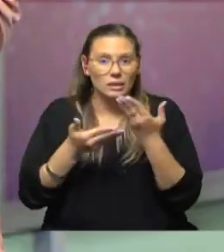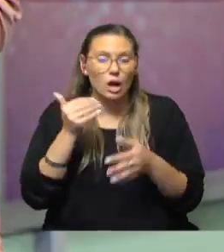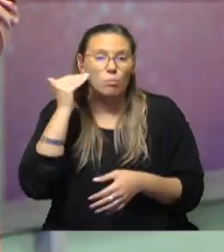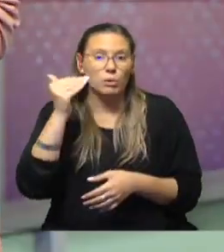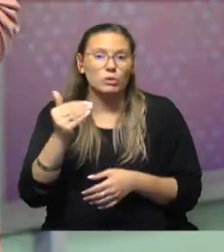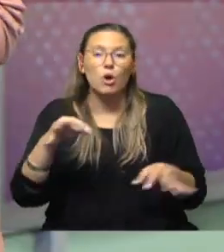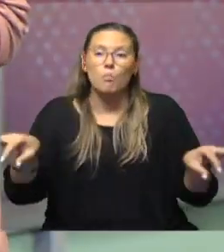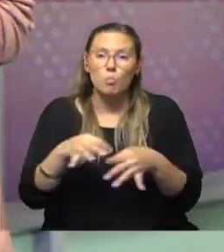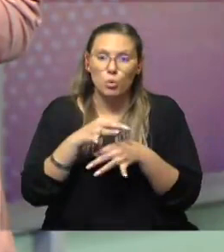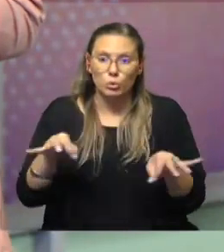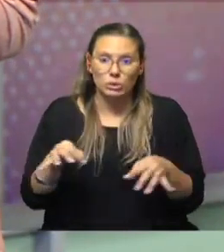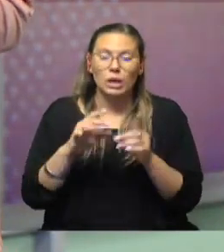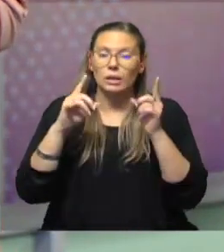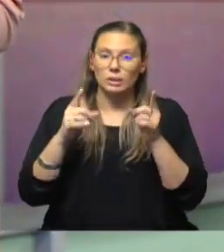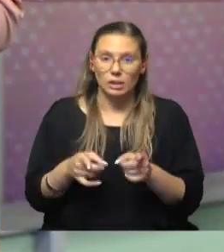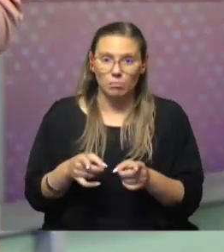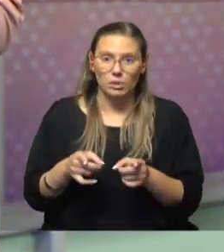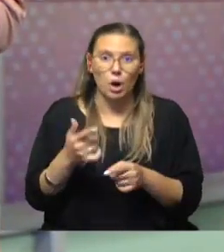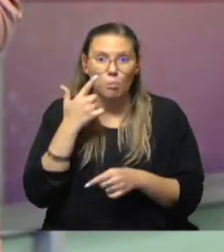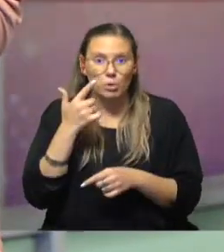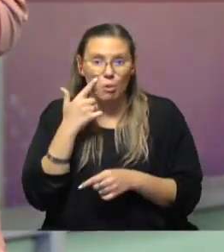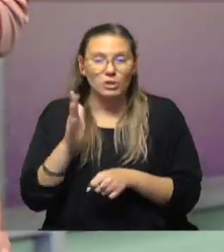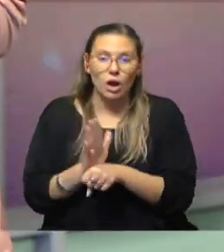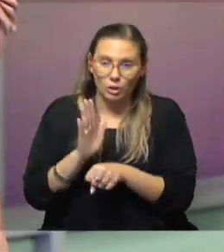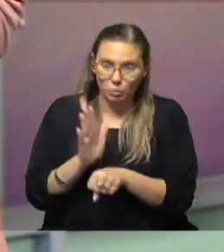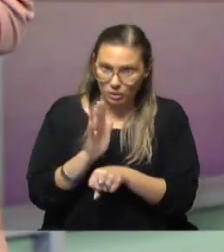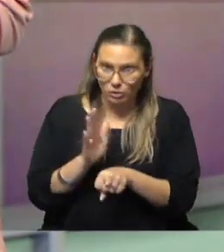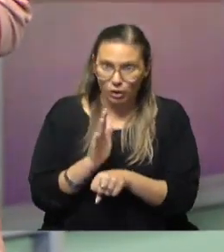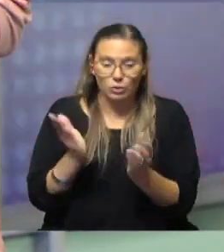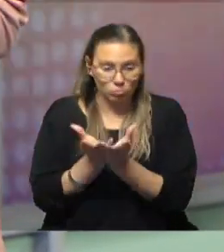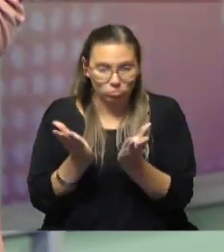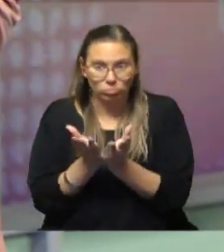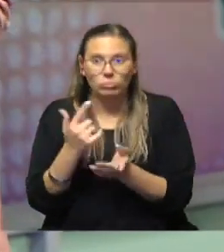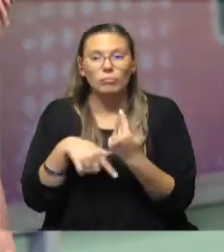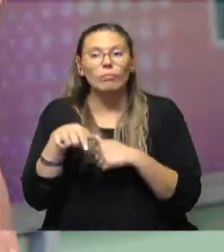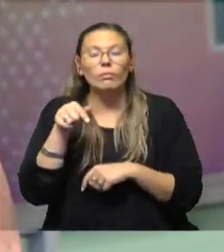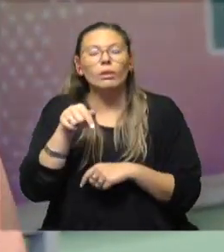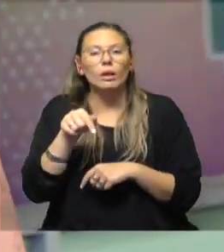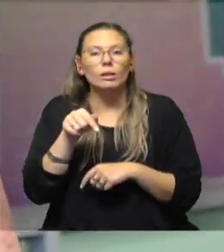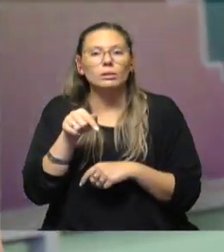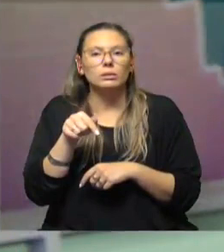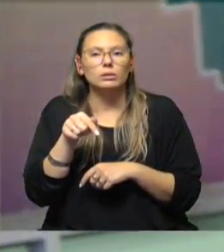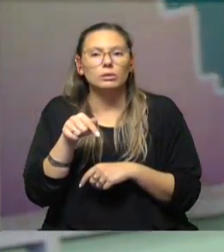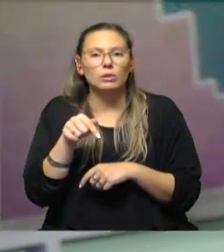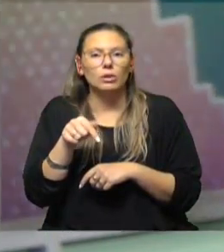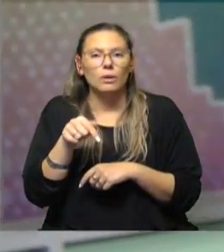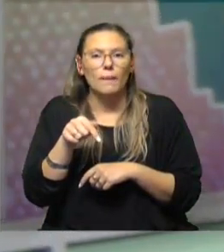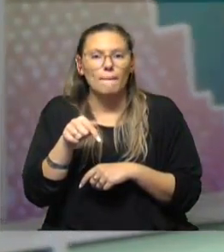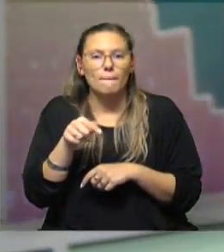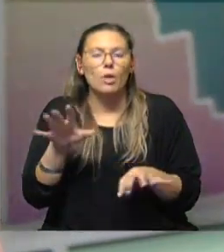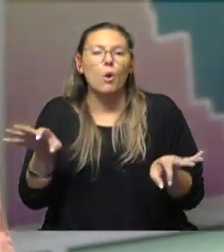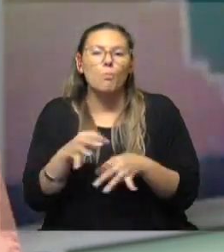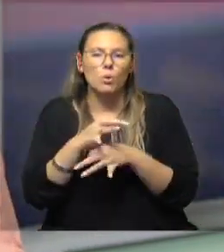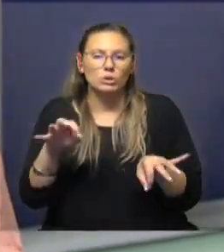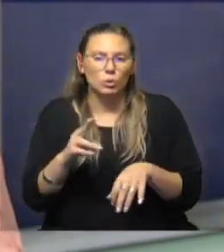de música, terminaste también incursionando en la actuación, estudiando actuación. Pero esta cosa de que tenemos los músicos quizás